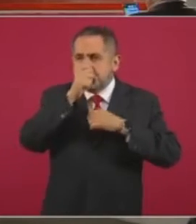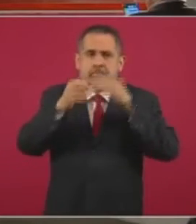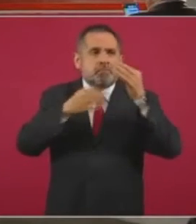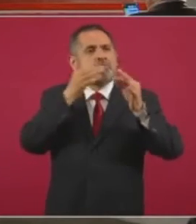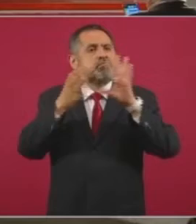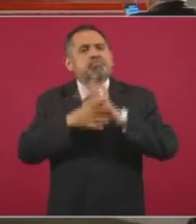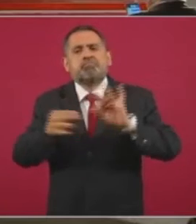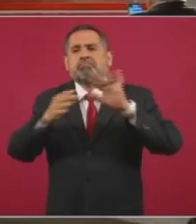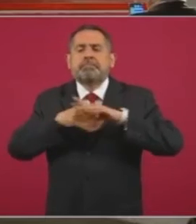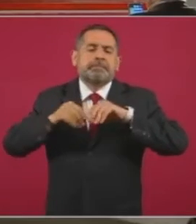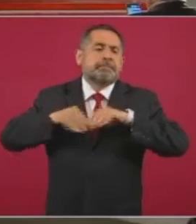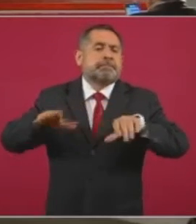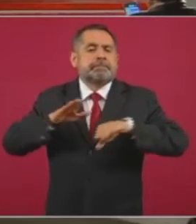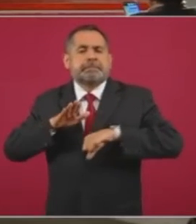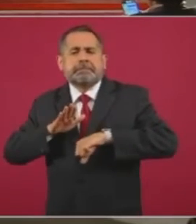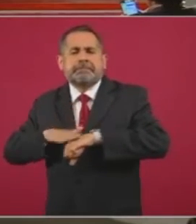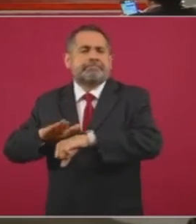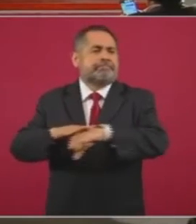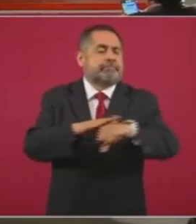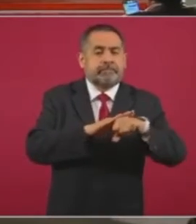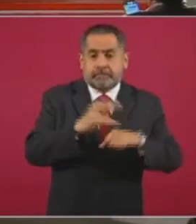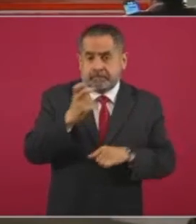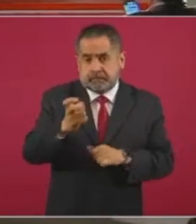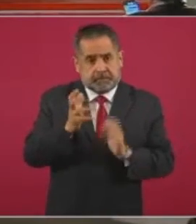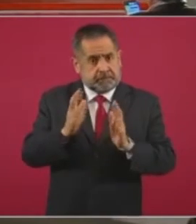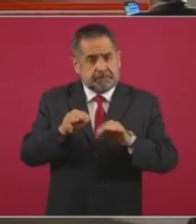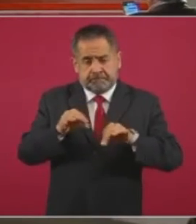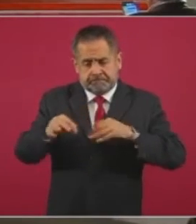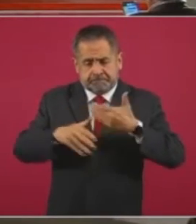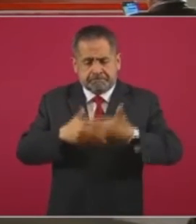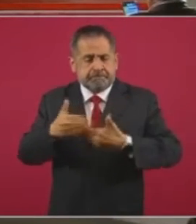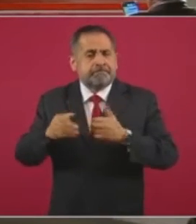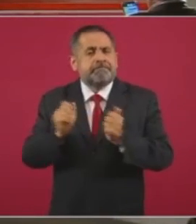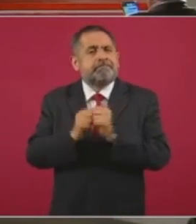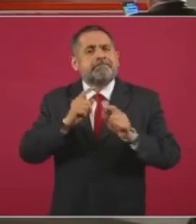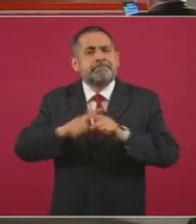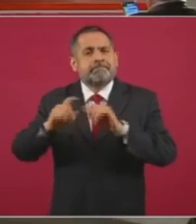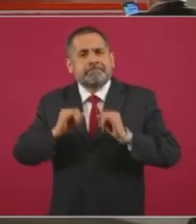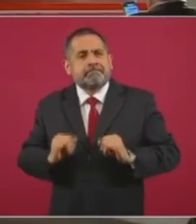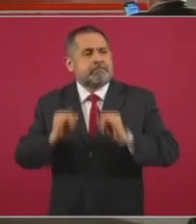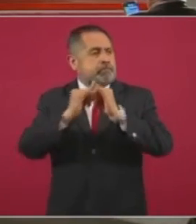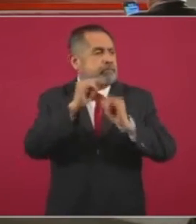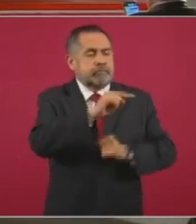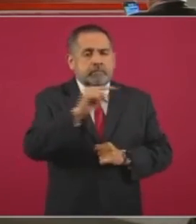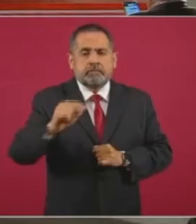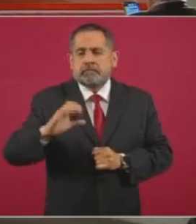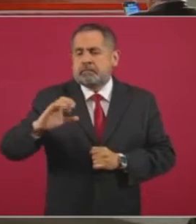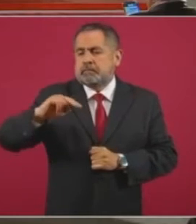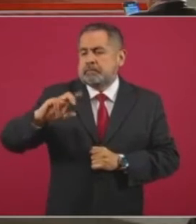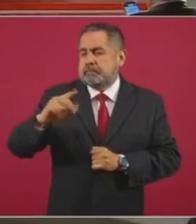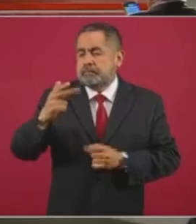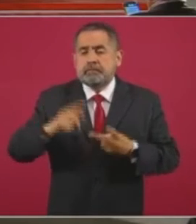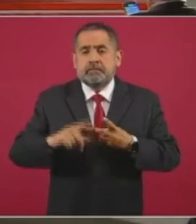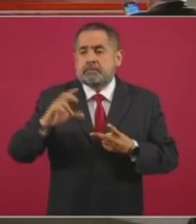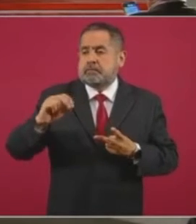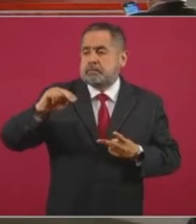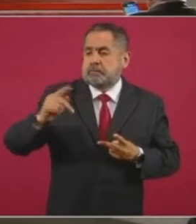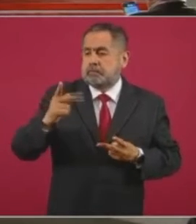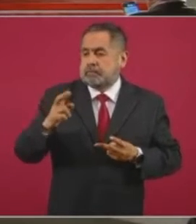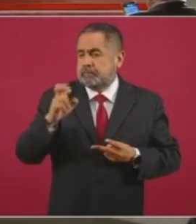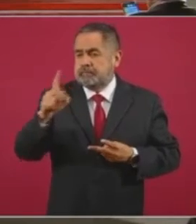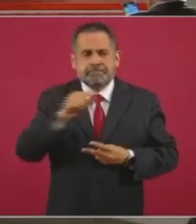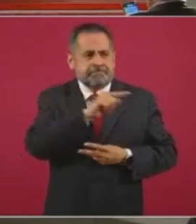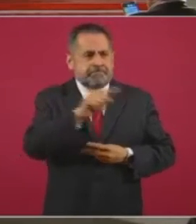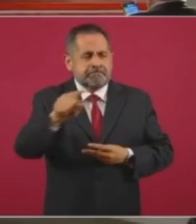comunicación dirigida a este elemento y se ha trabajado con diferentes instituciones, con CNDH, con CONAPRED, para tener